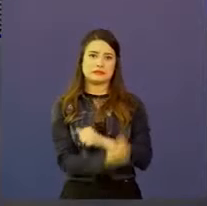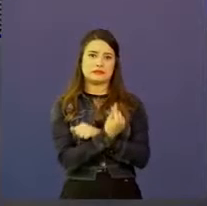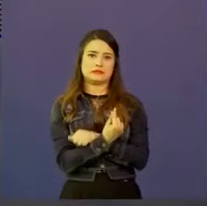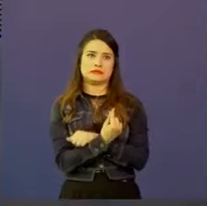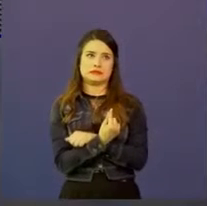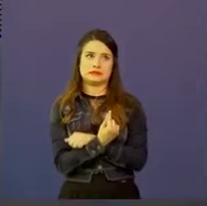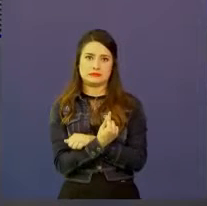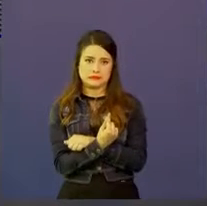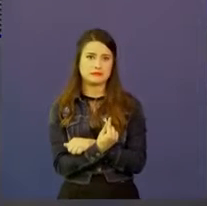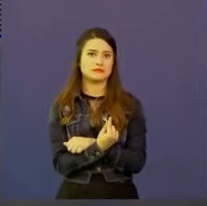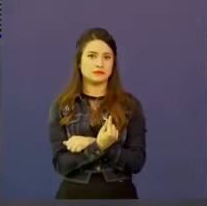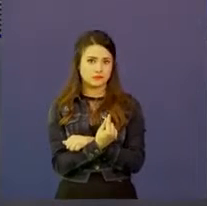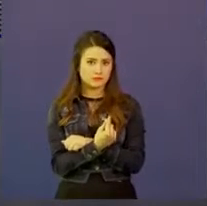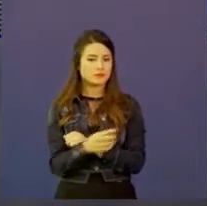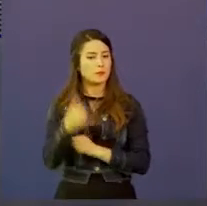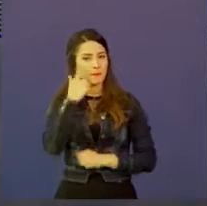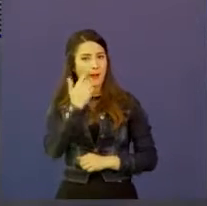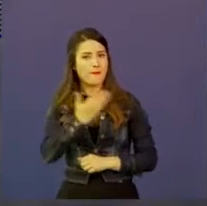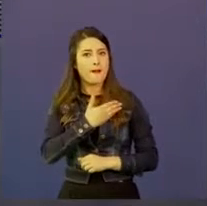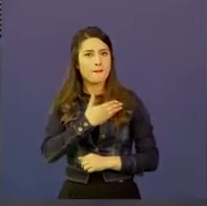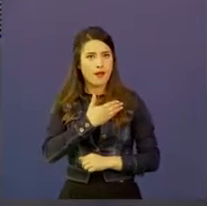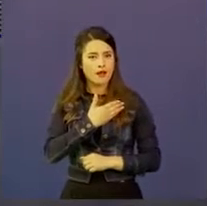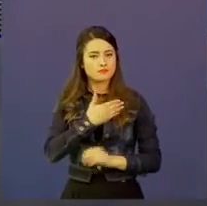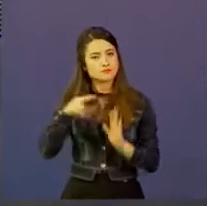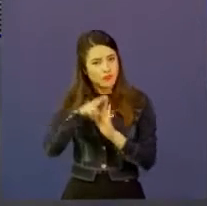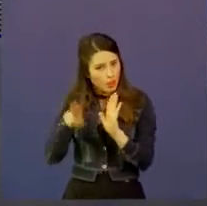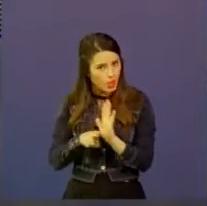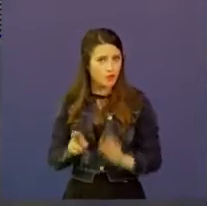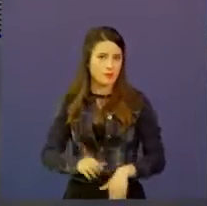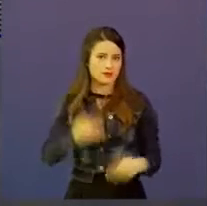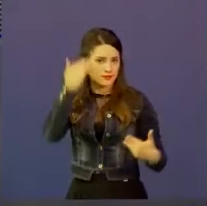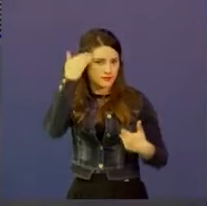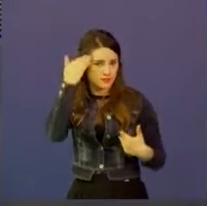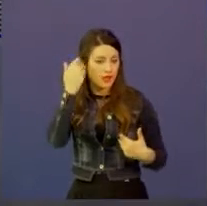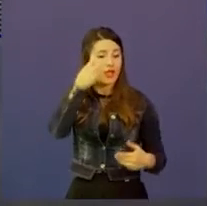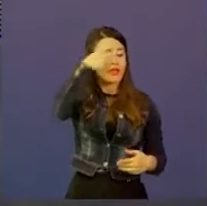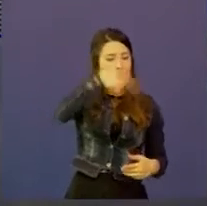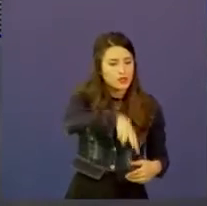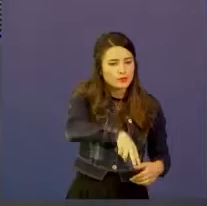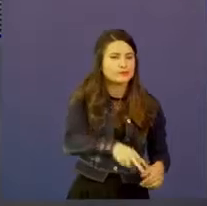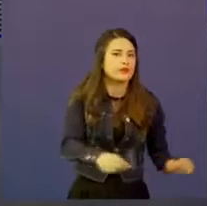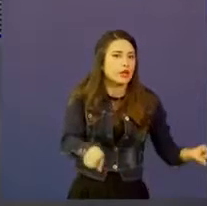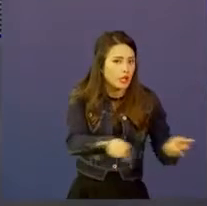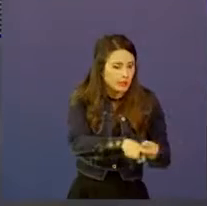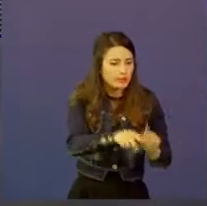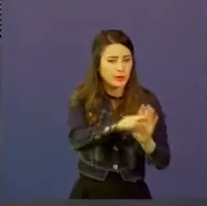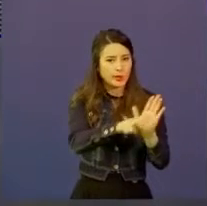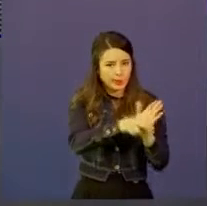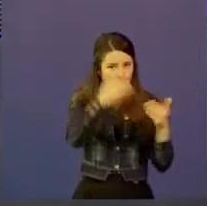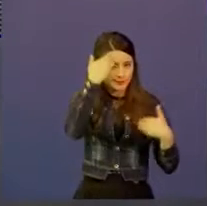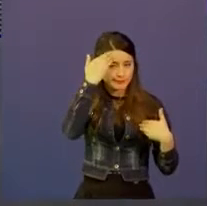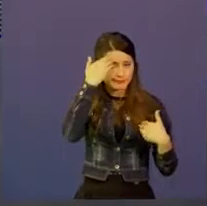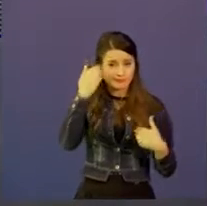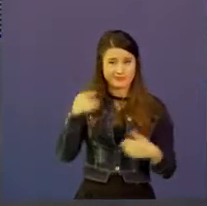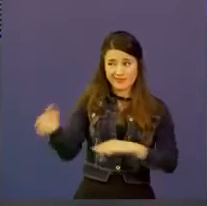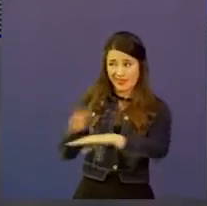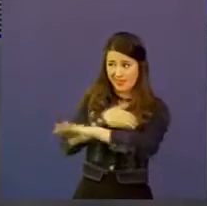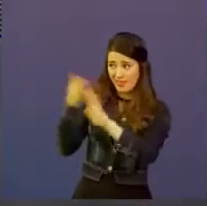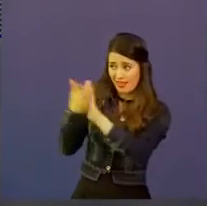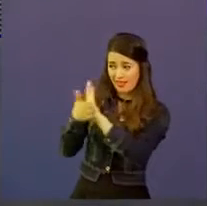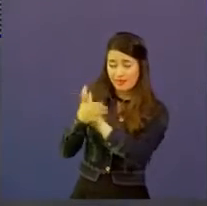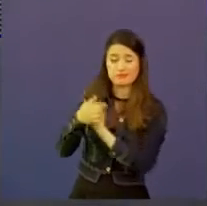de familia no nos ponemos los límites, pues los hijos tampoco se van a poner los límites. Estoy completamente de acuerdo con María